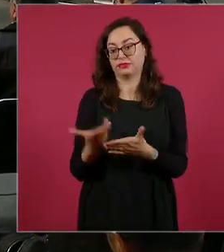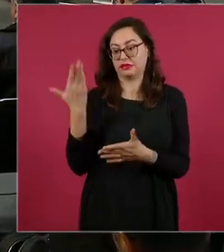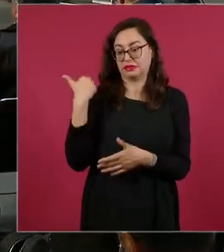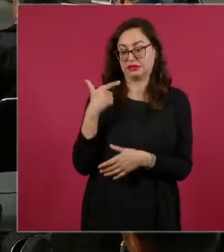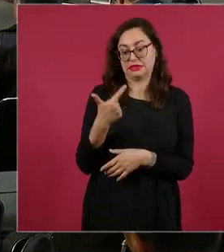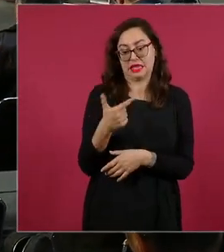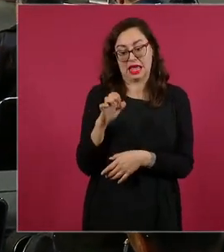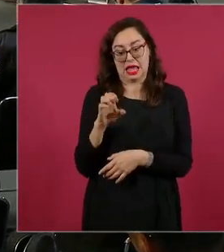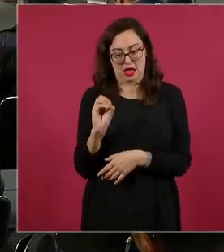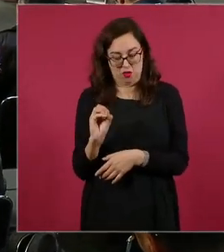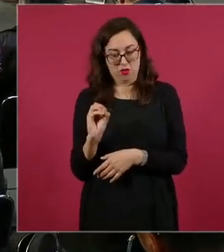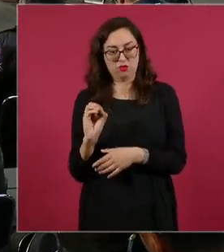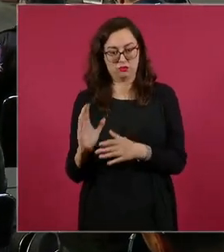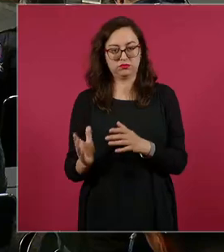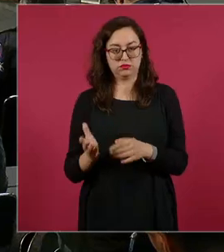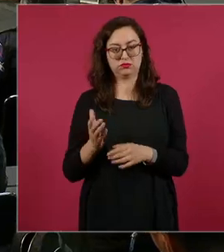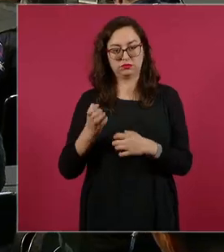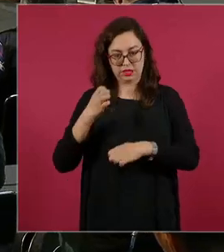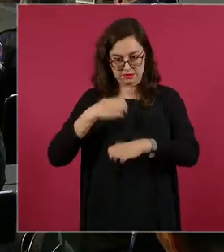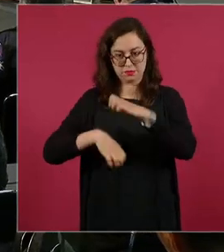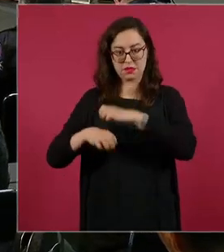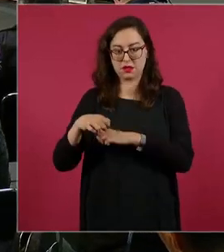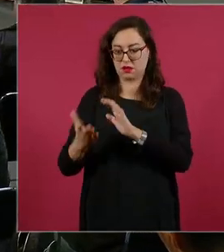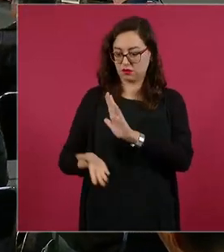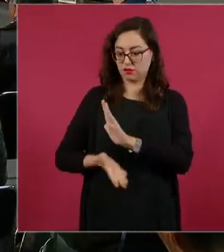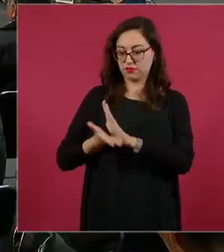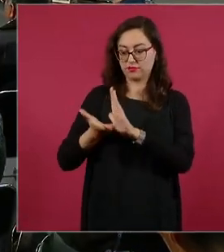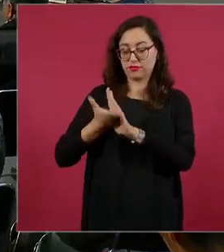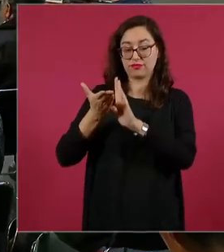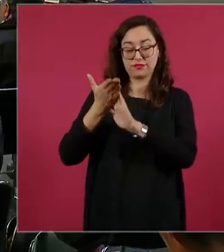Geo que fracasó